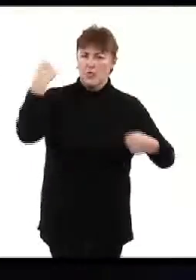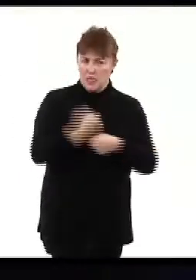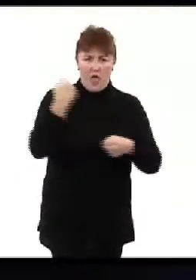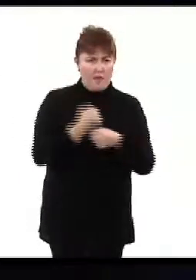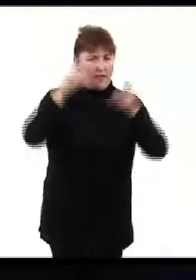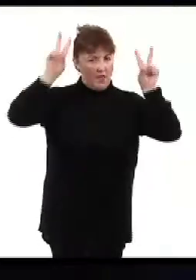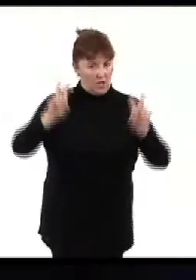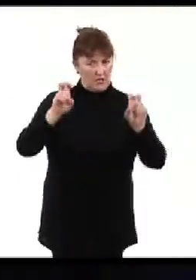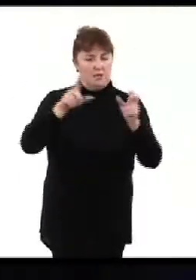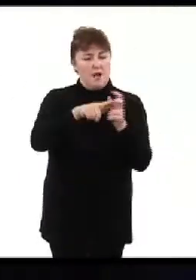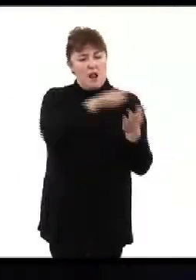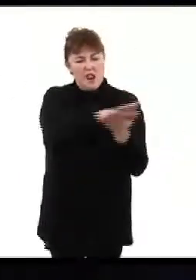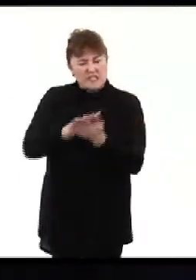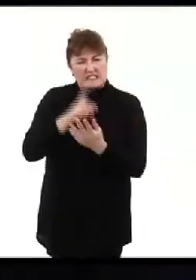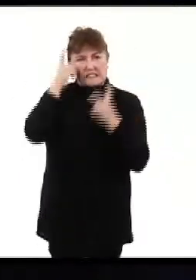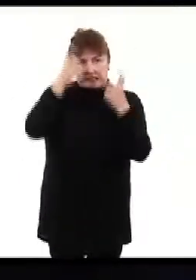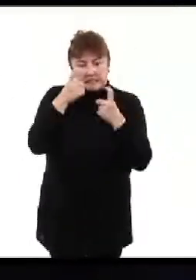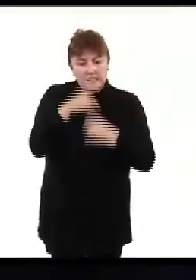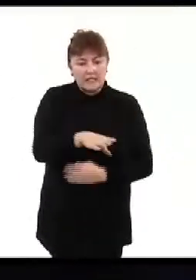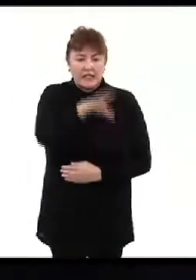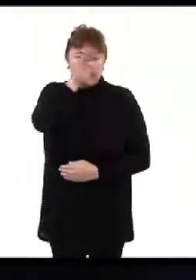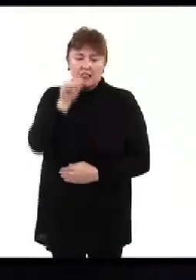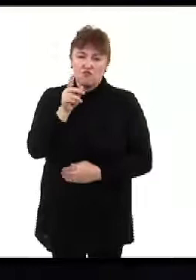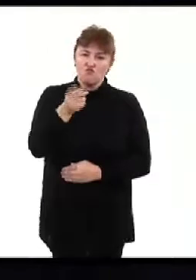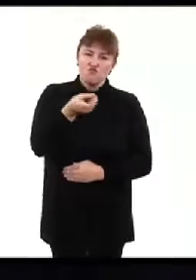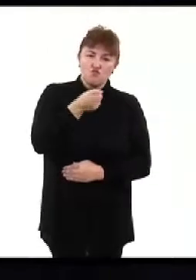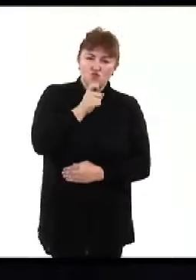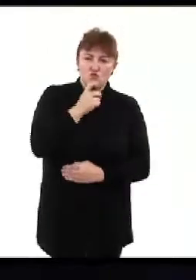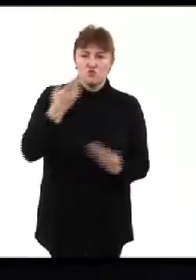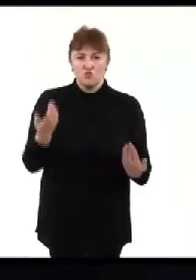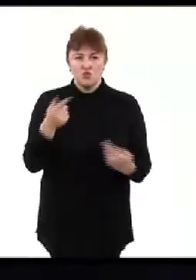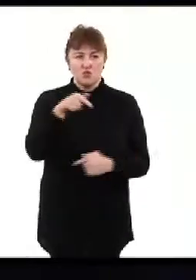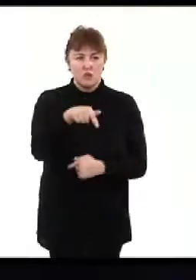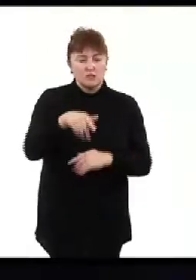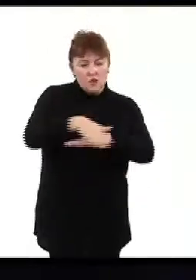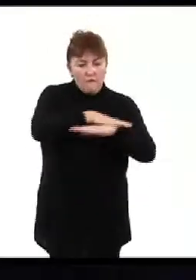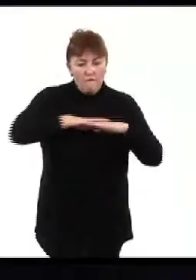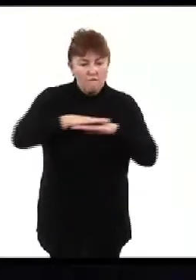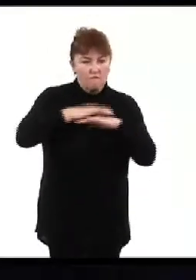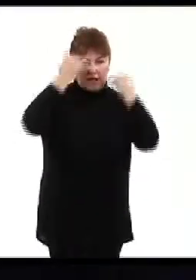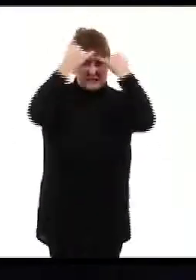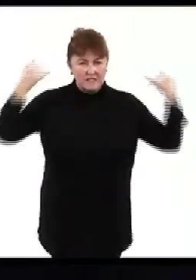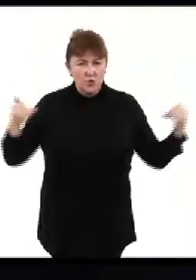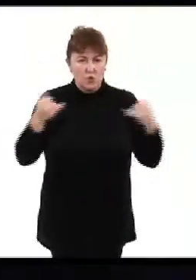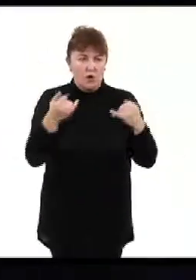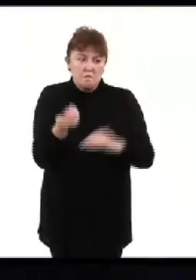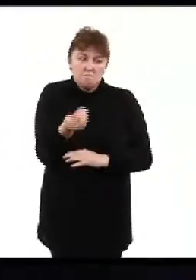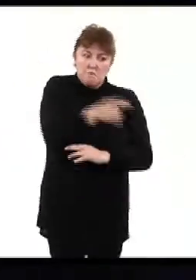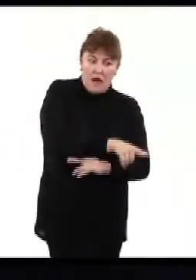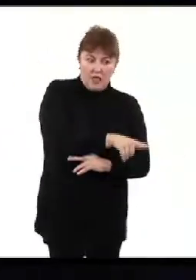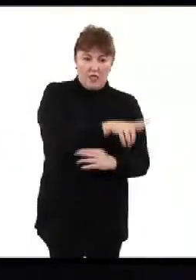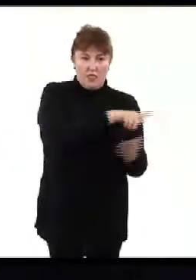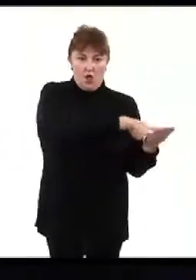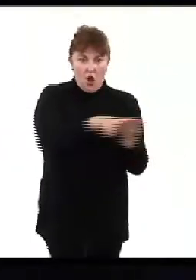lengua de signos, intentando entender en qué medida utiliza bases neurales similares a las